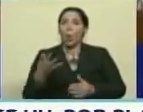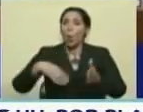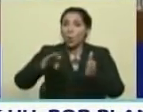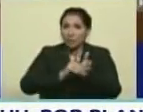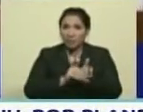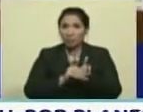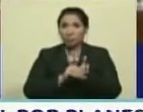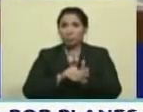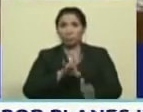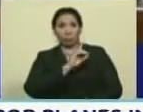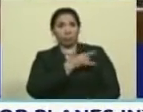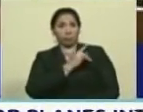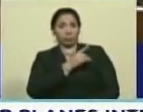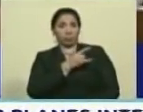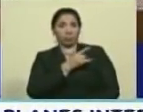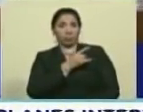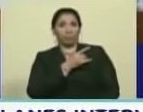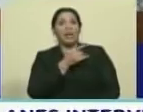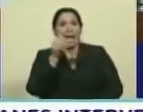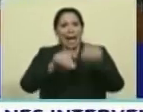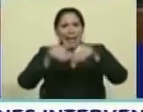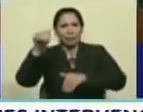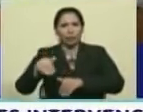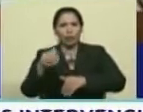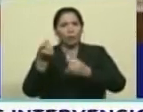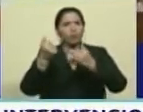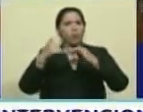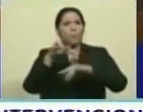Evo, fue la elección número 25.